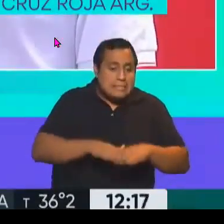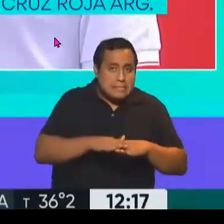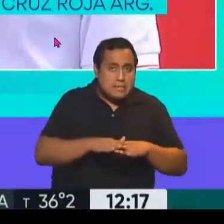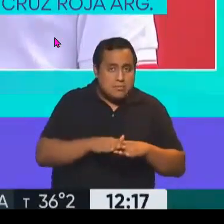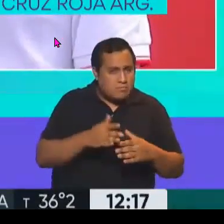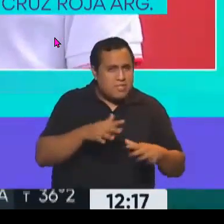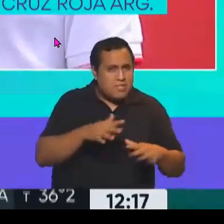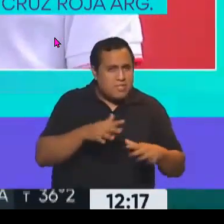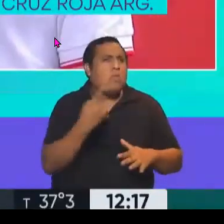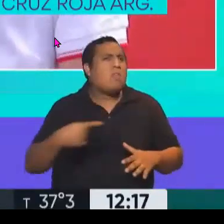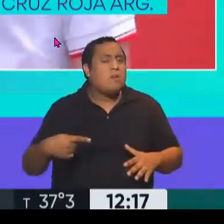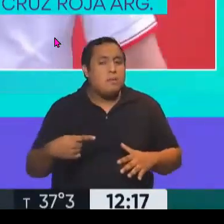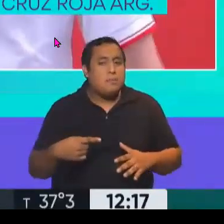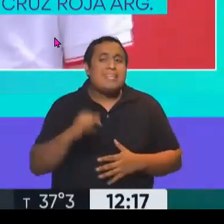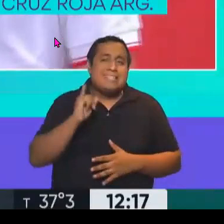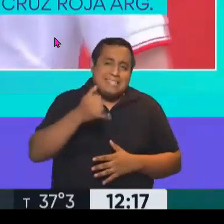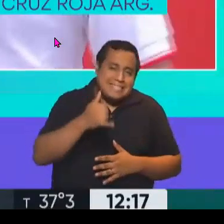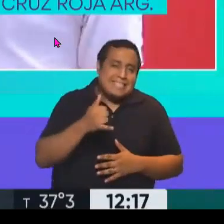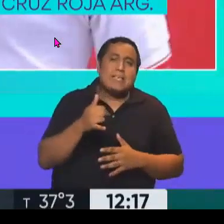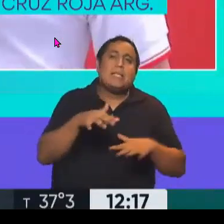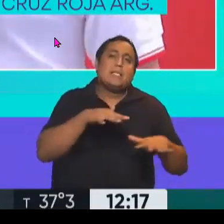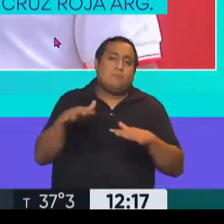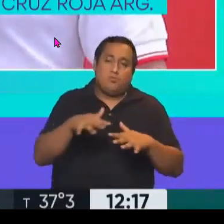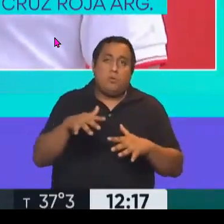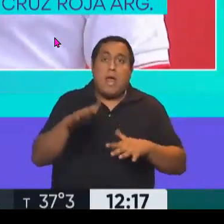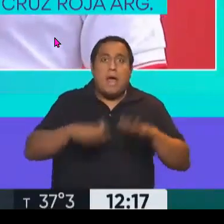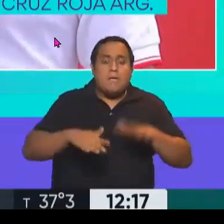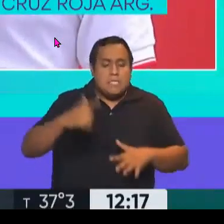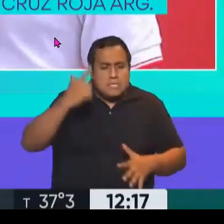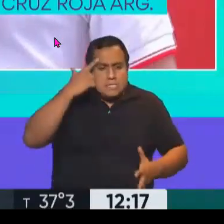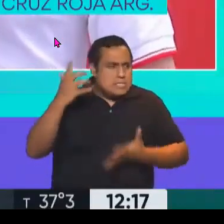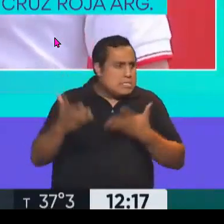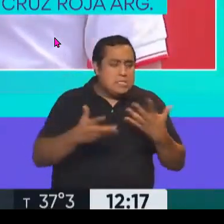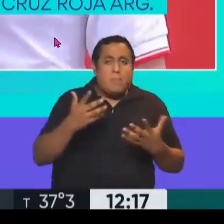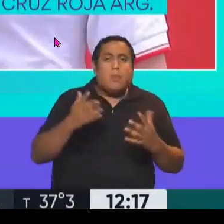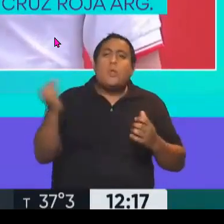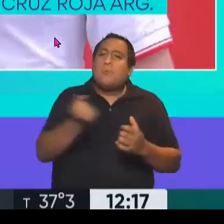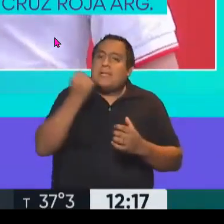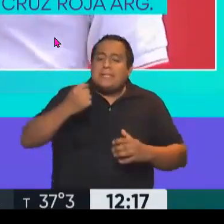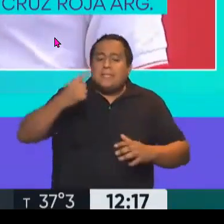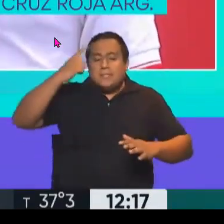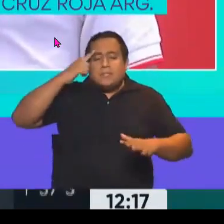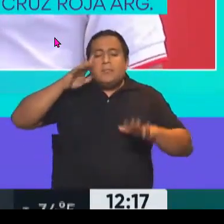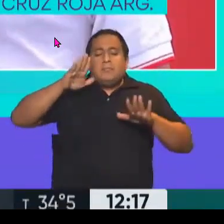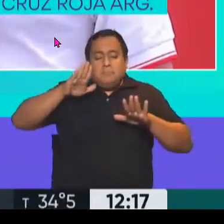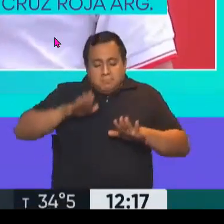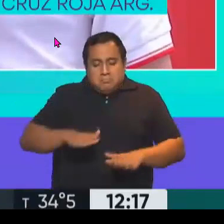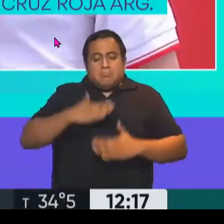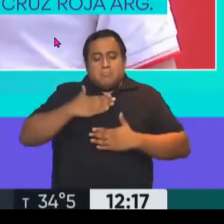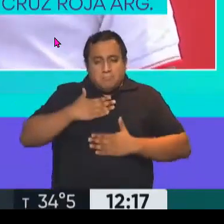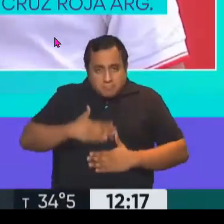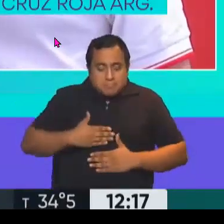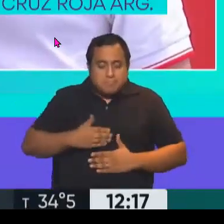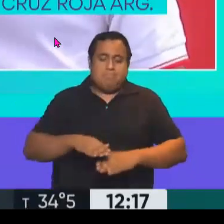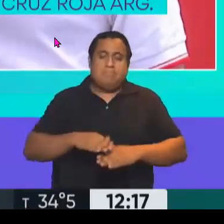pueda practicarla? Bien, la realidad es que sí, las situaciones nos pueden desbordar, pero en ese momento mantener la calma y realizarla,